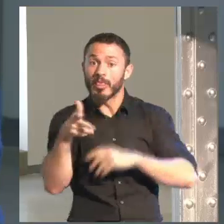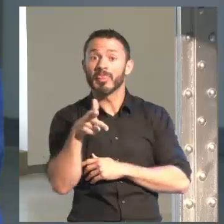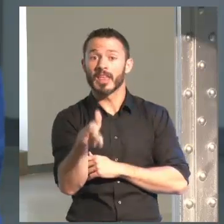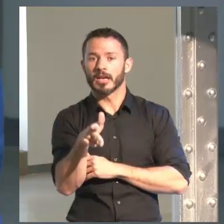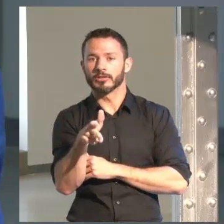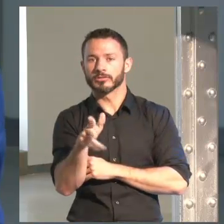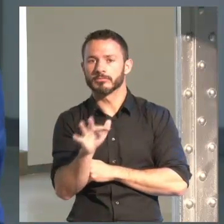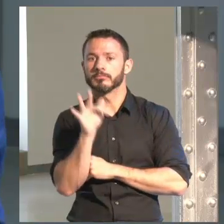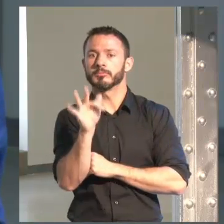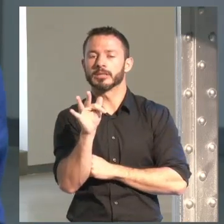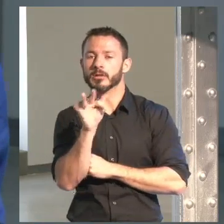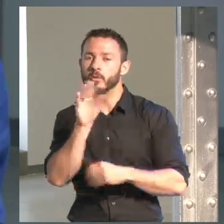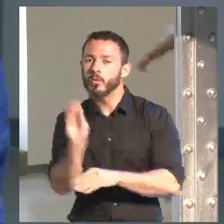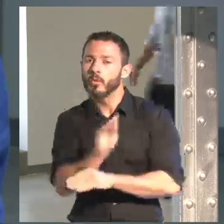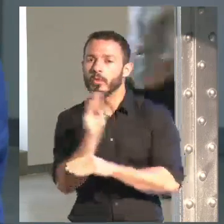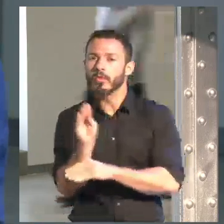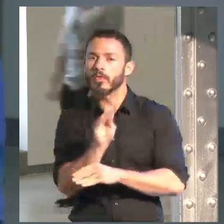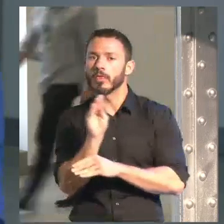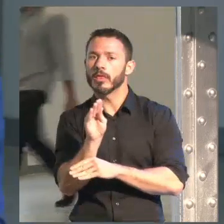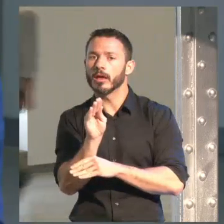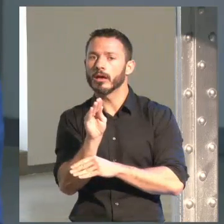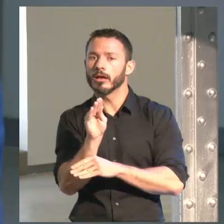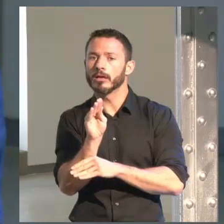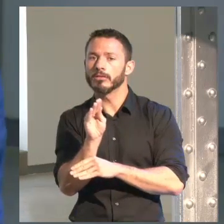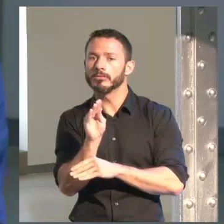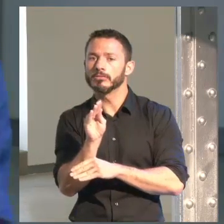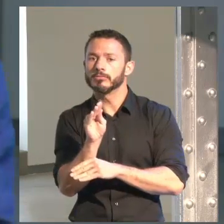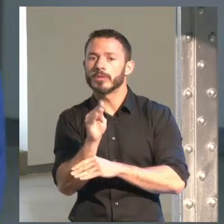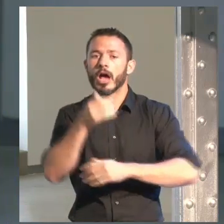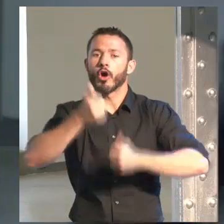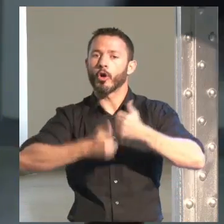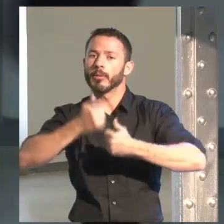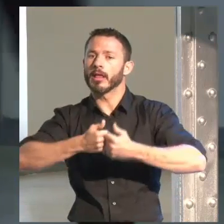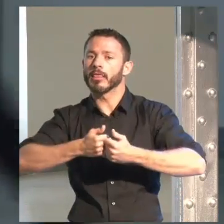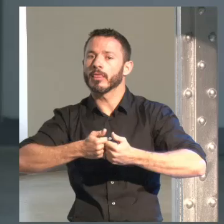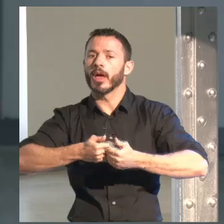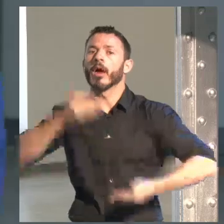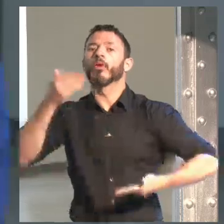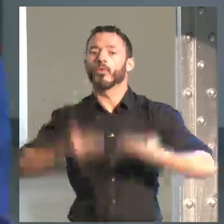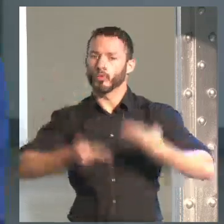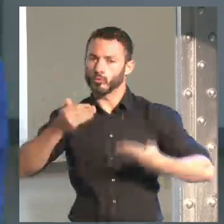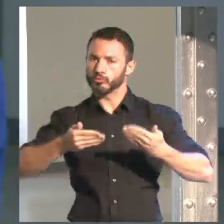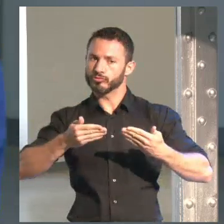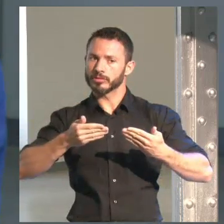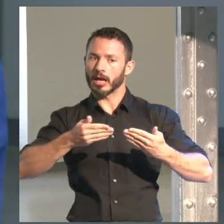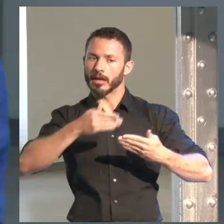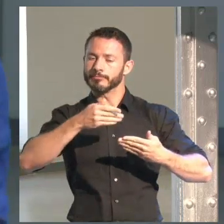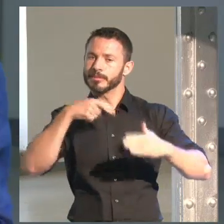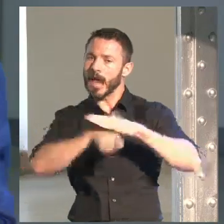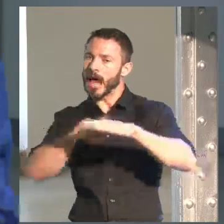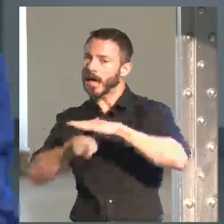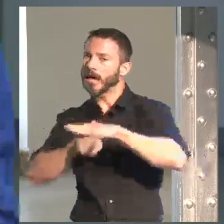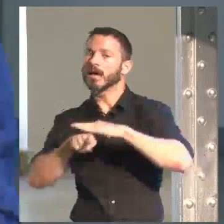y salvaguardar una competencia justa entre los diferentes agentes que operan en este